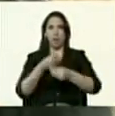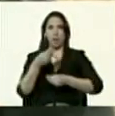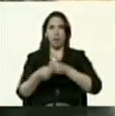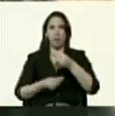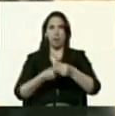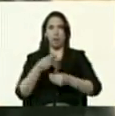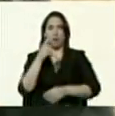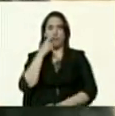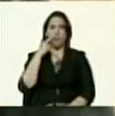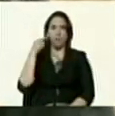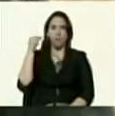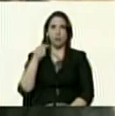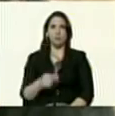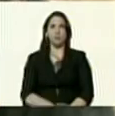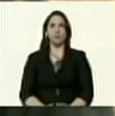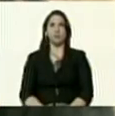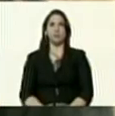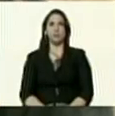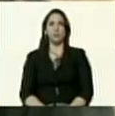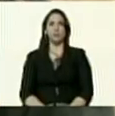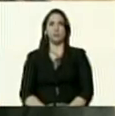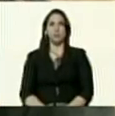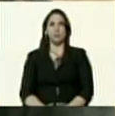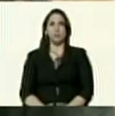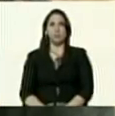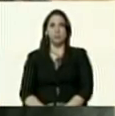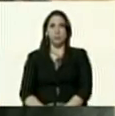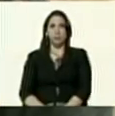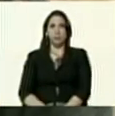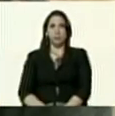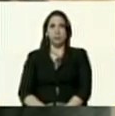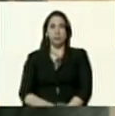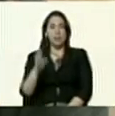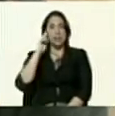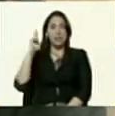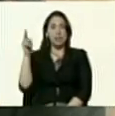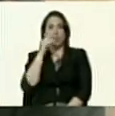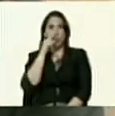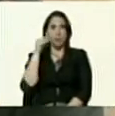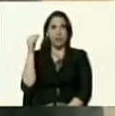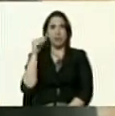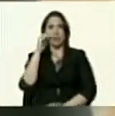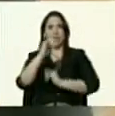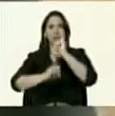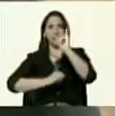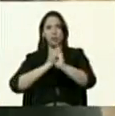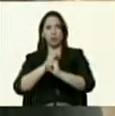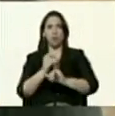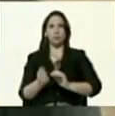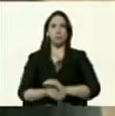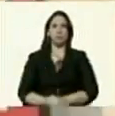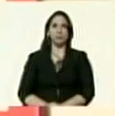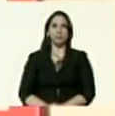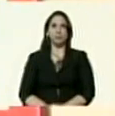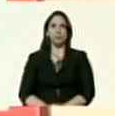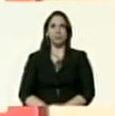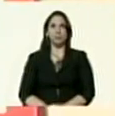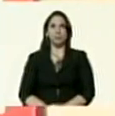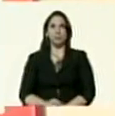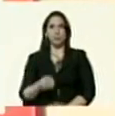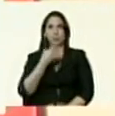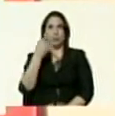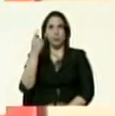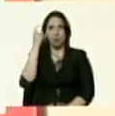en París, Francia, Oriane Verdier, de Radio Francia Internacional. Buenos días, me